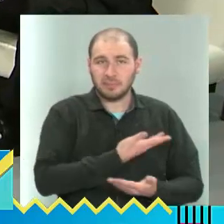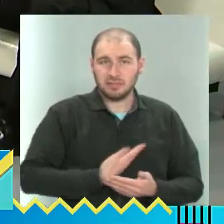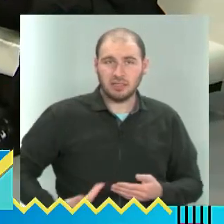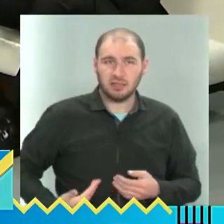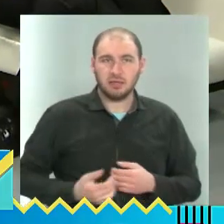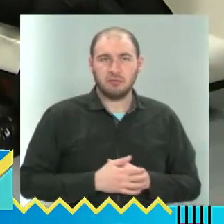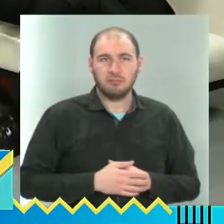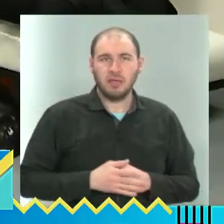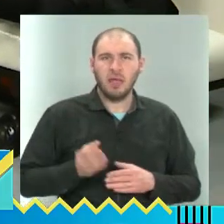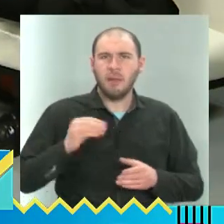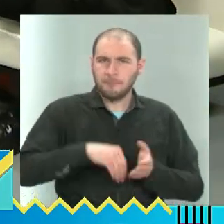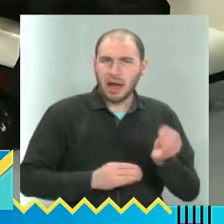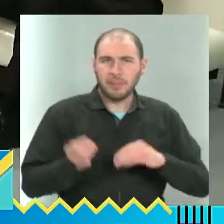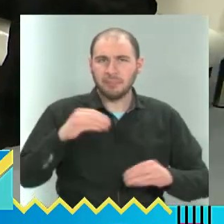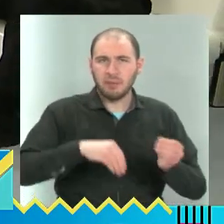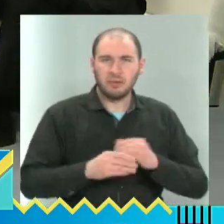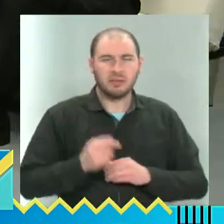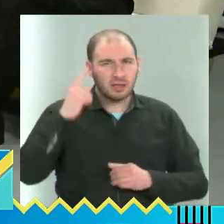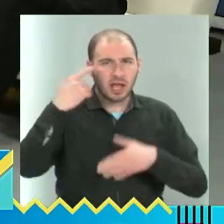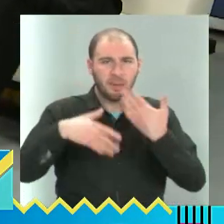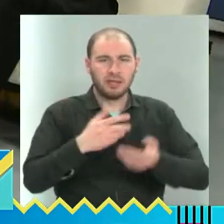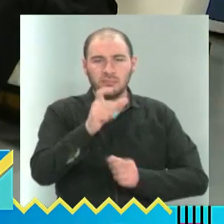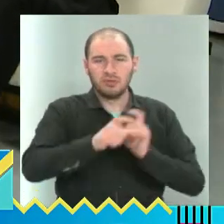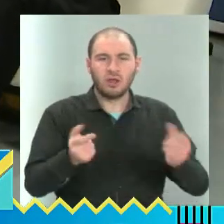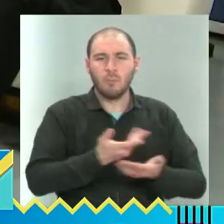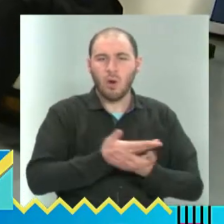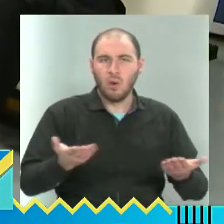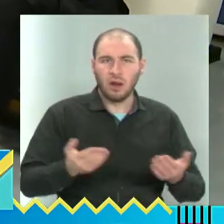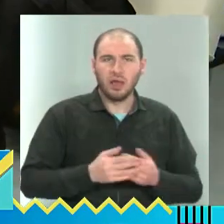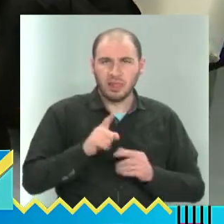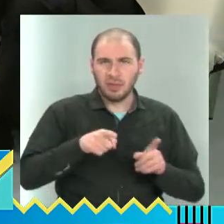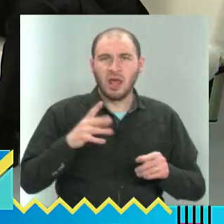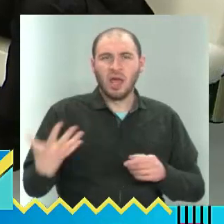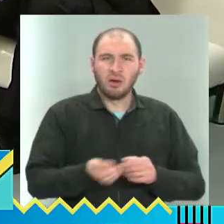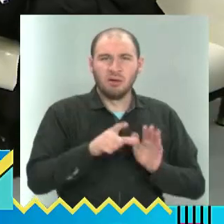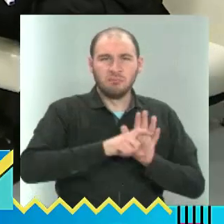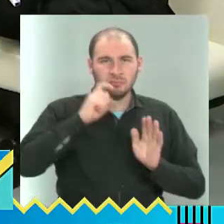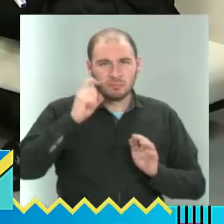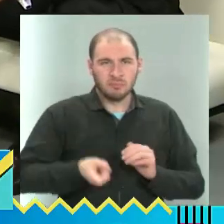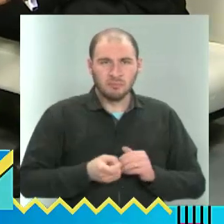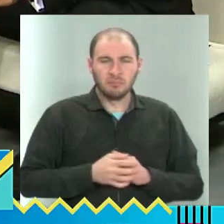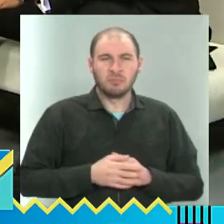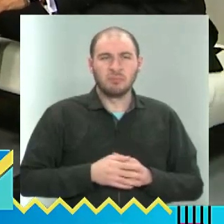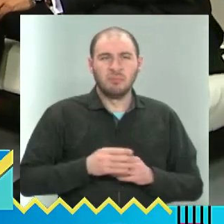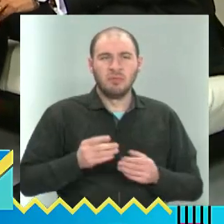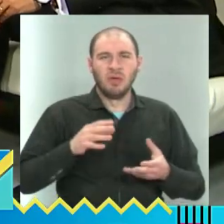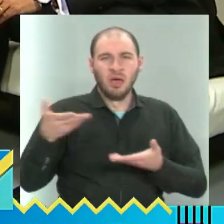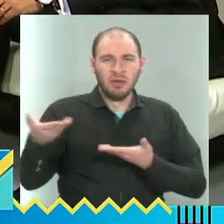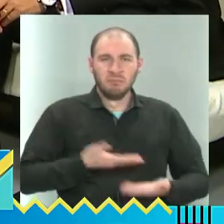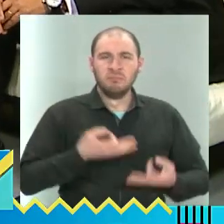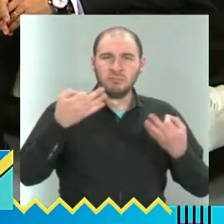de seguir profundizando la capacitación de los agentes públicos también para la detección del delito y para poder hacer una adecuada